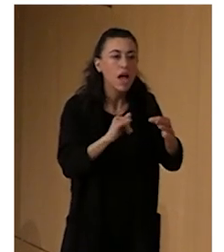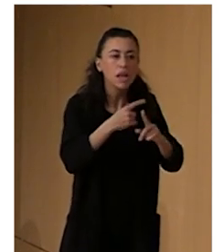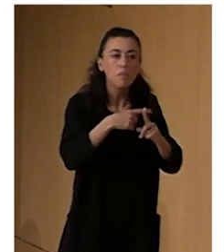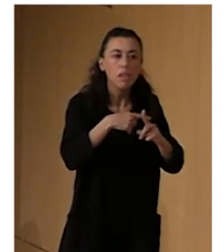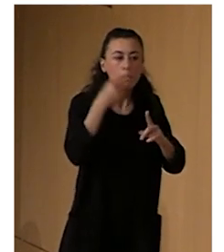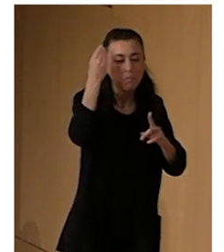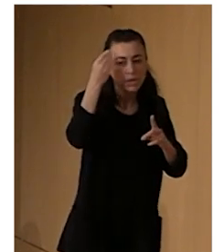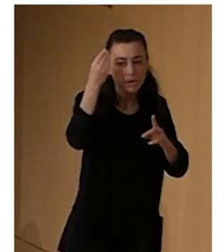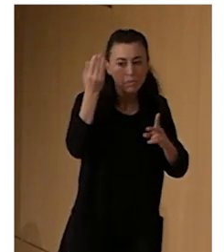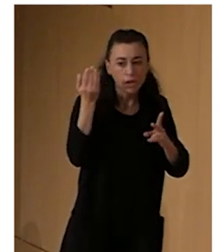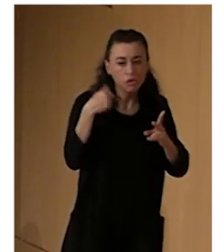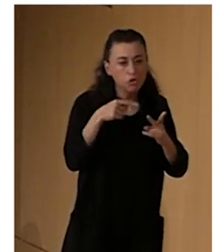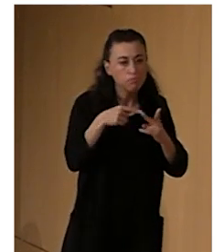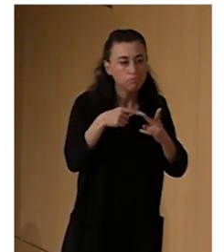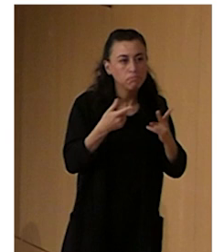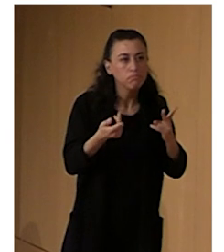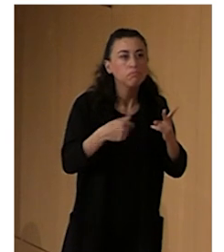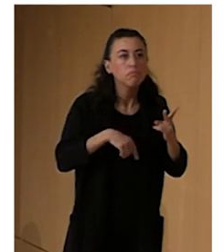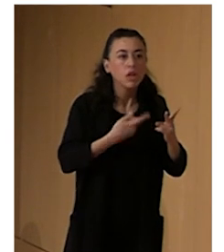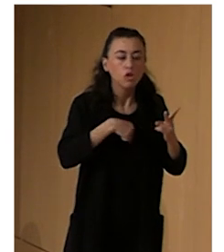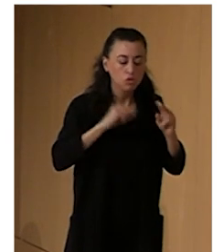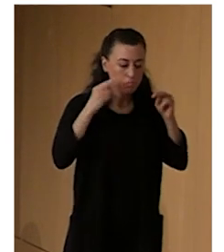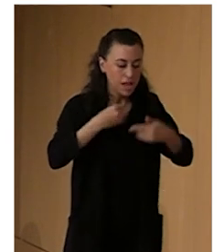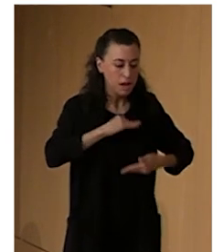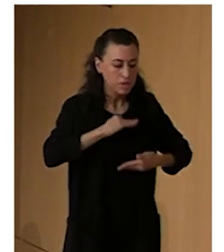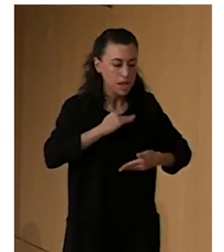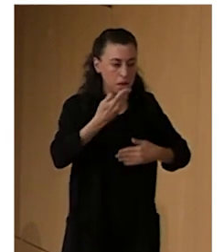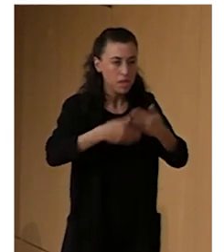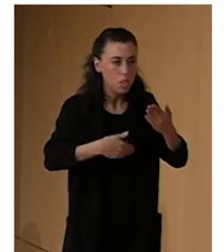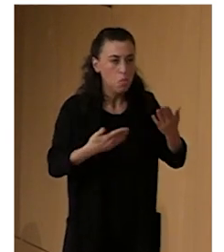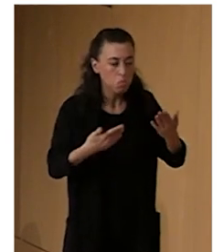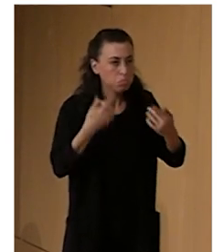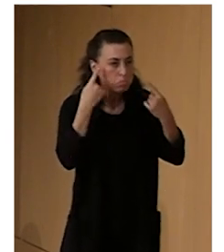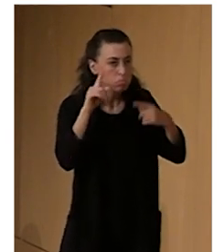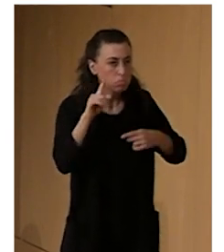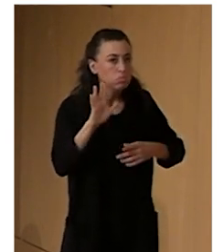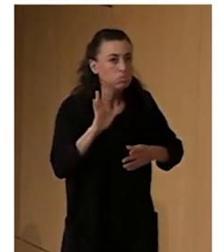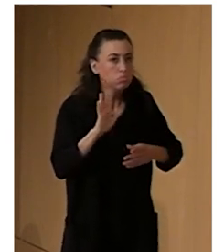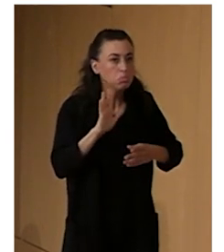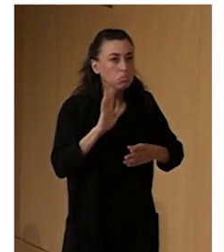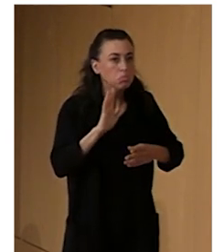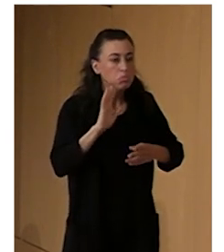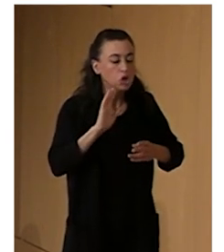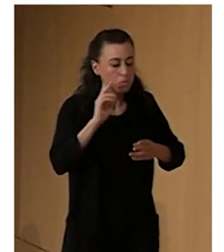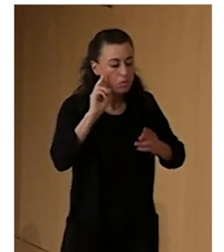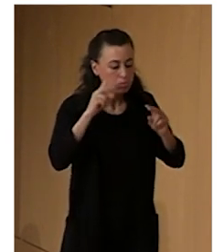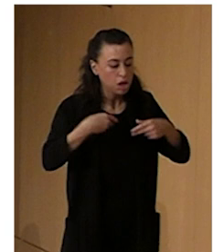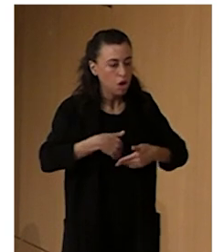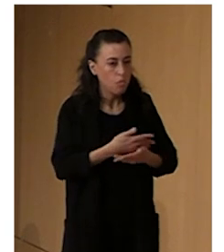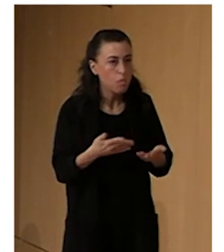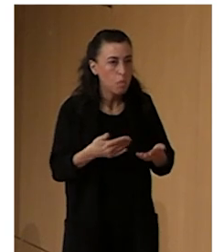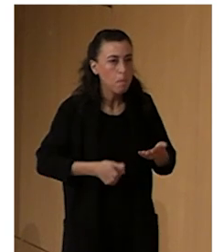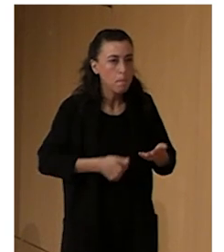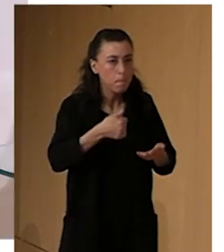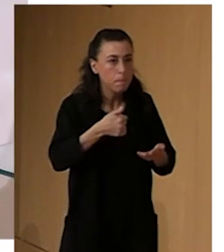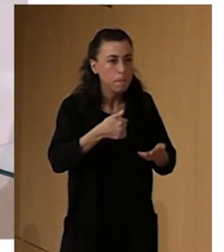conscientes de nuestras propias capacidades y de nuestras propias limitaciones pero sin per de Jam más esa confianza en uno mismo no y el el aquí ahora no lo que